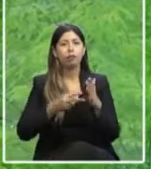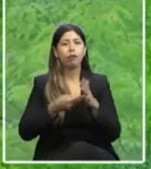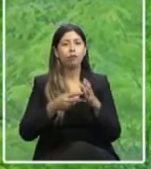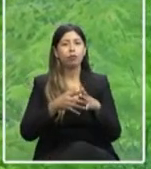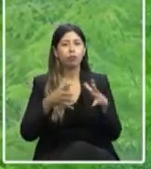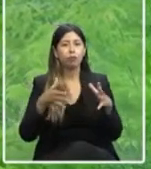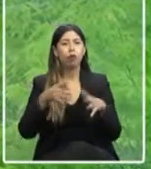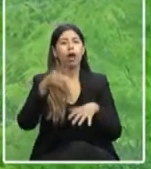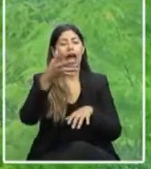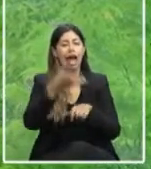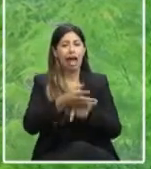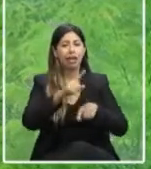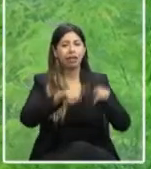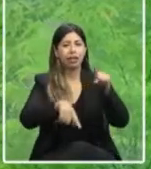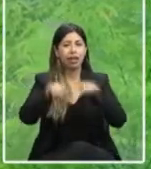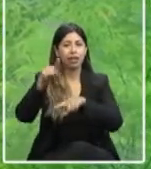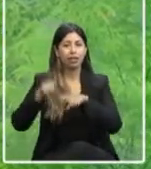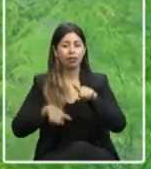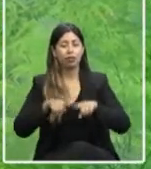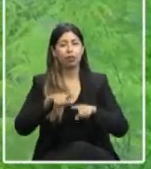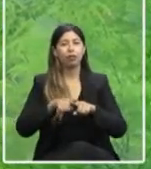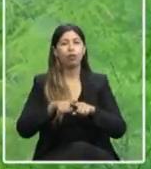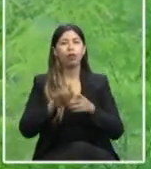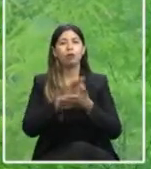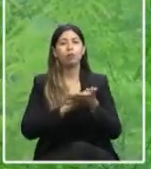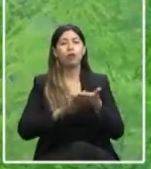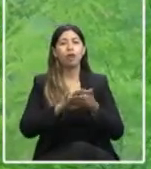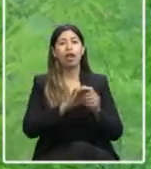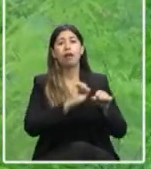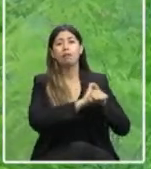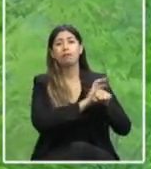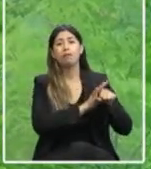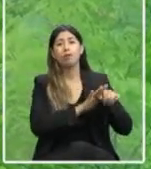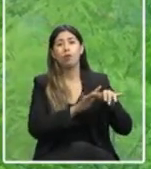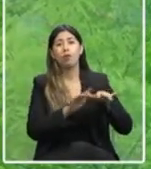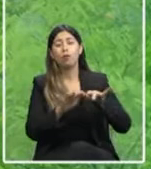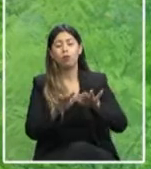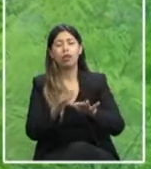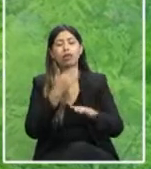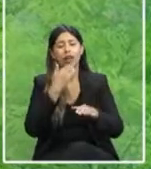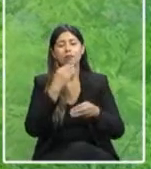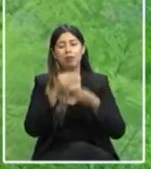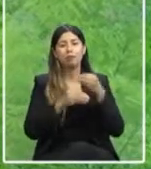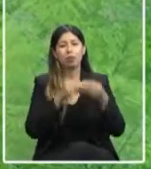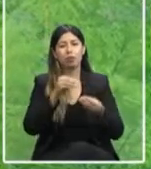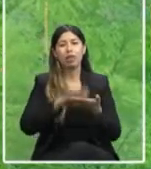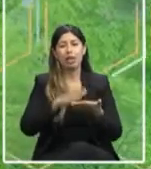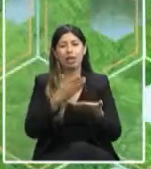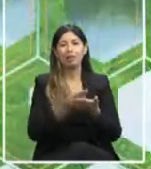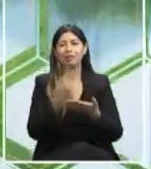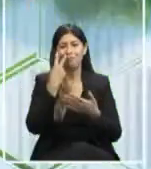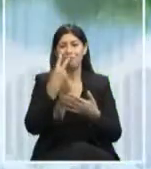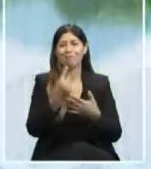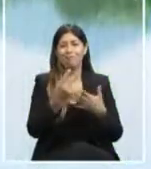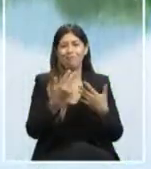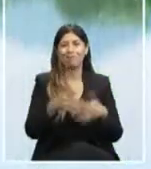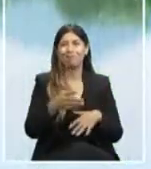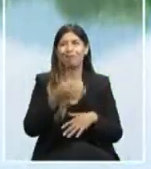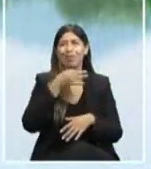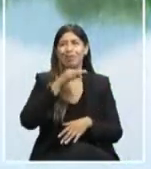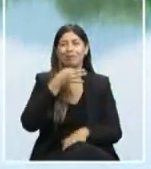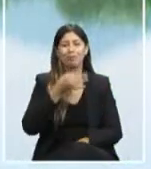en los territorios, en las epidemias y en los procesos de salud que ya se estaban